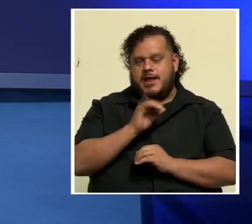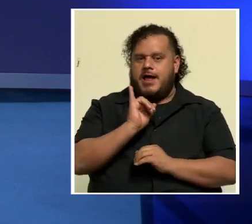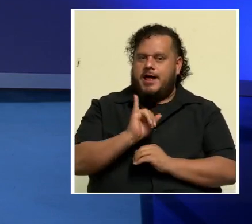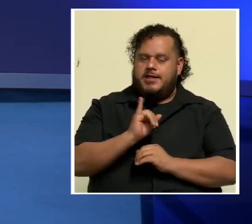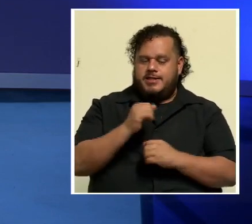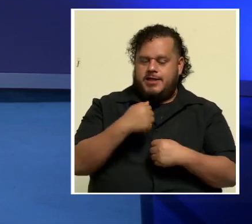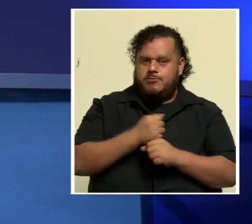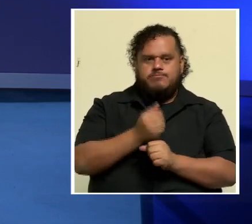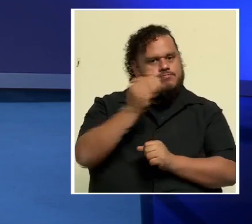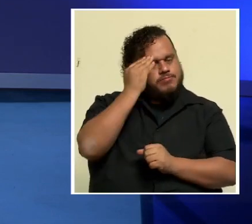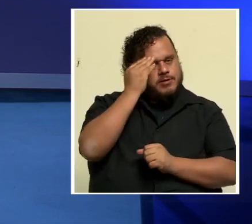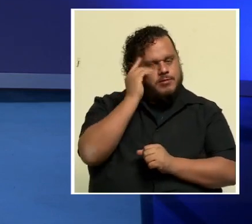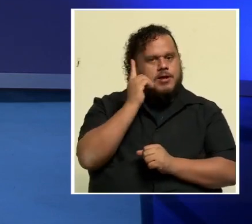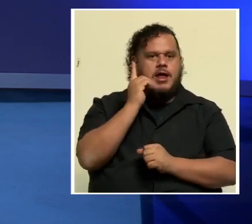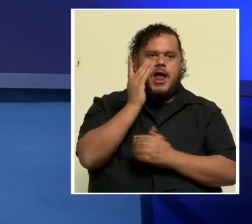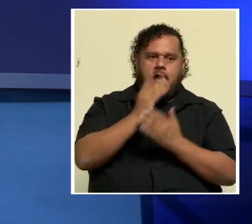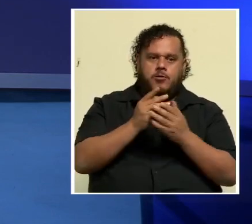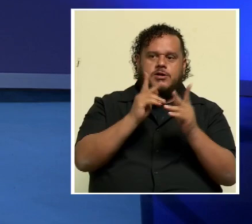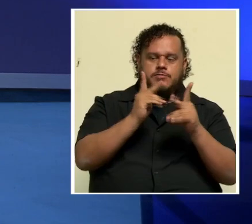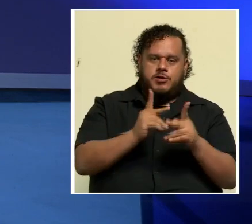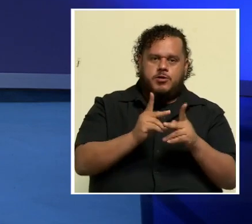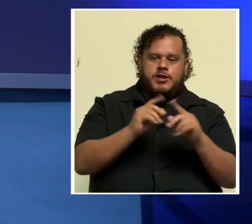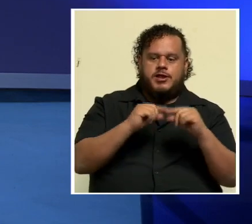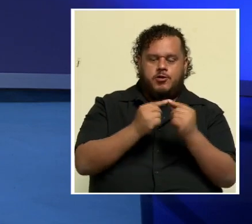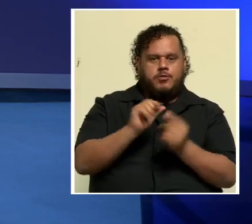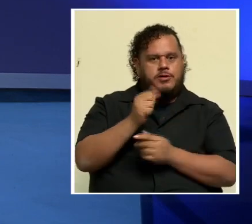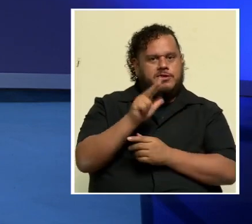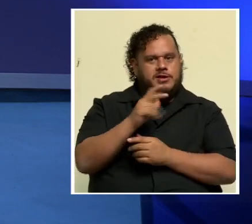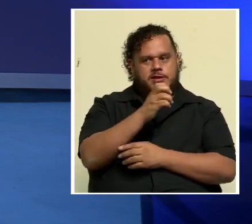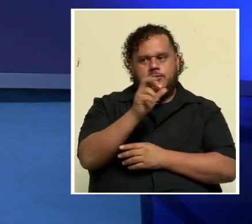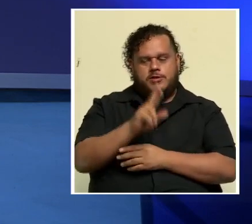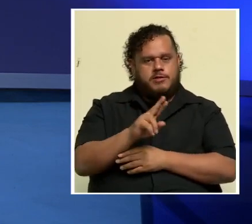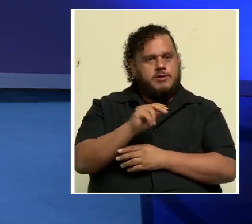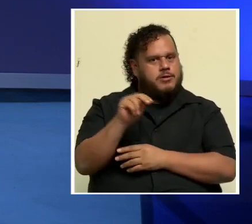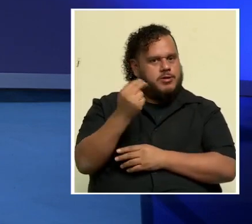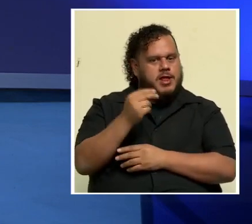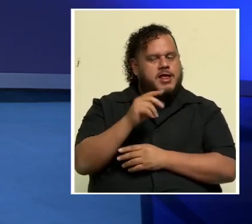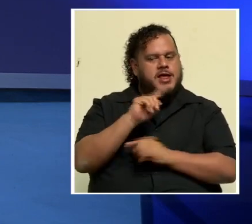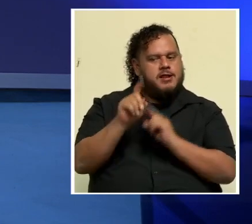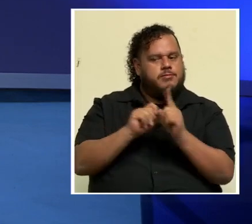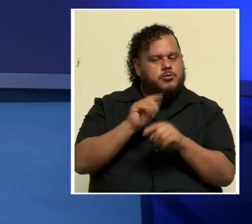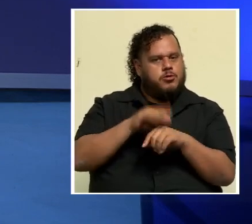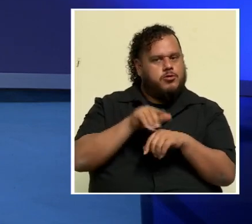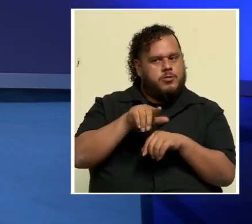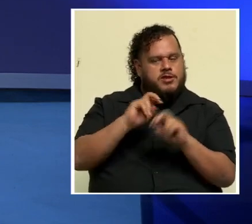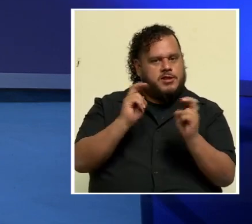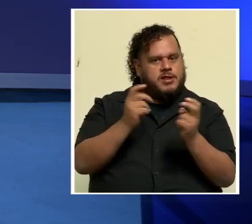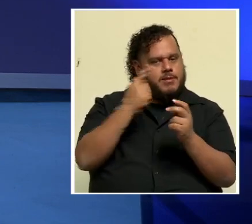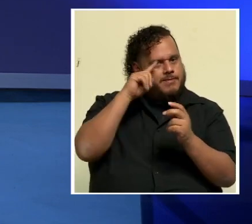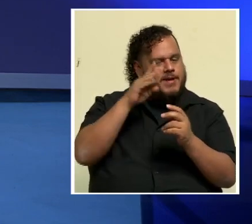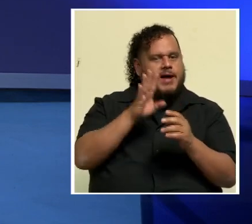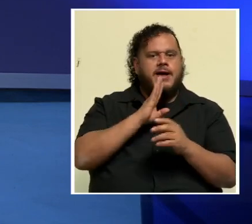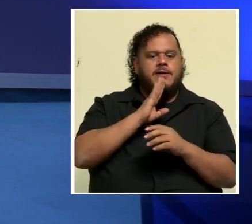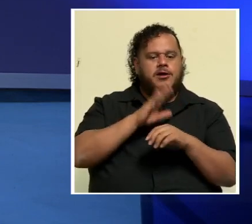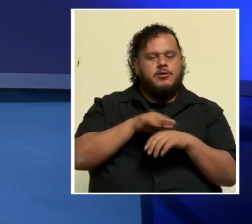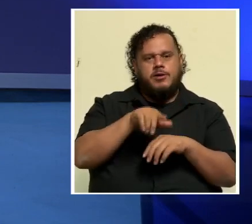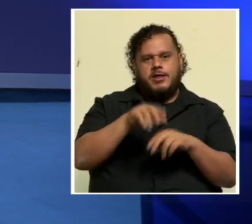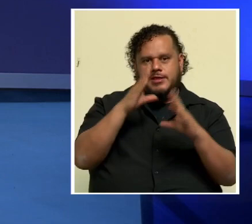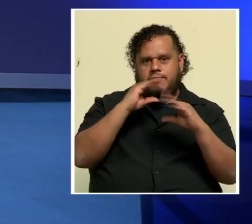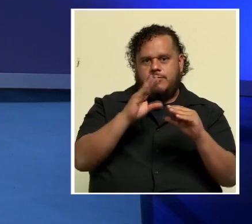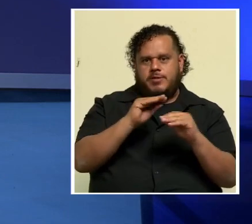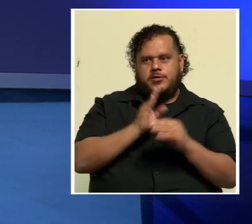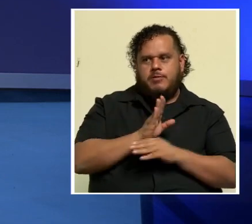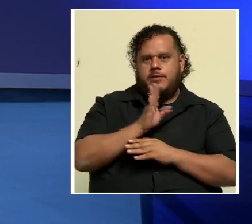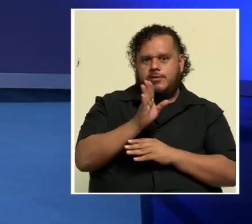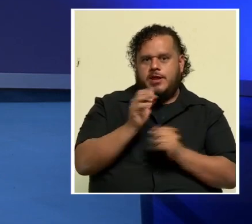varias personas a un equipo de 13 Costa Rica Noticias, quien les consultó sobre este tema. Para ampliarlos sobre esta información, vamos a